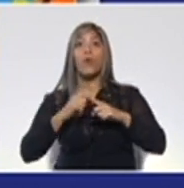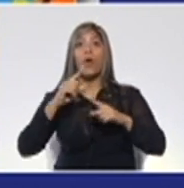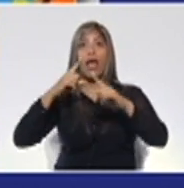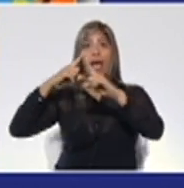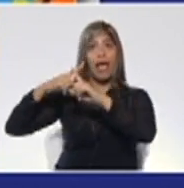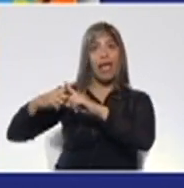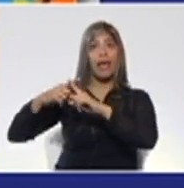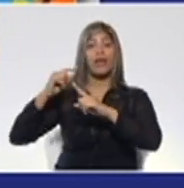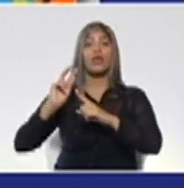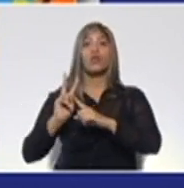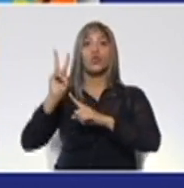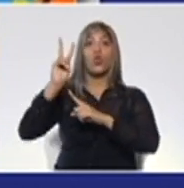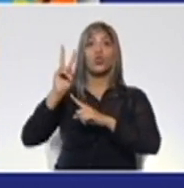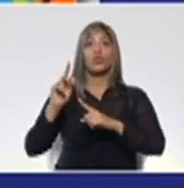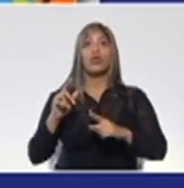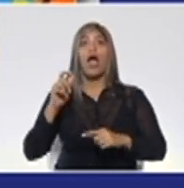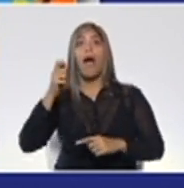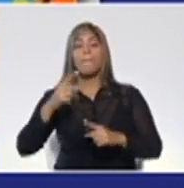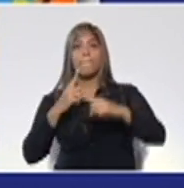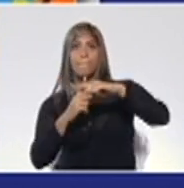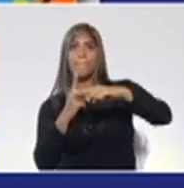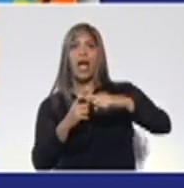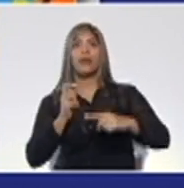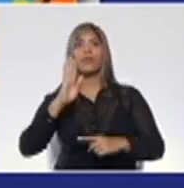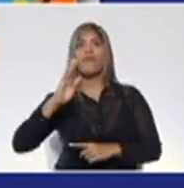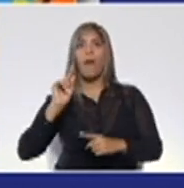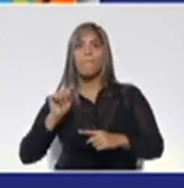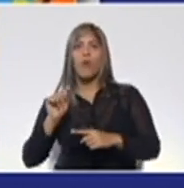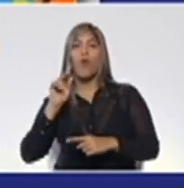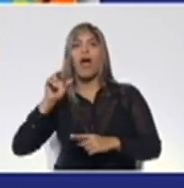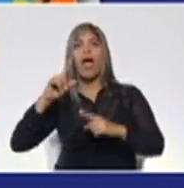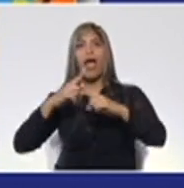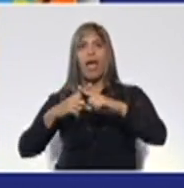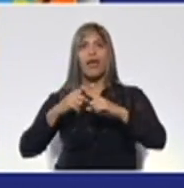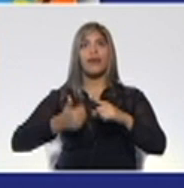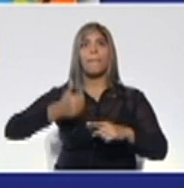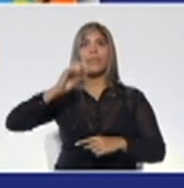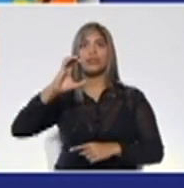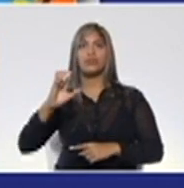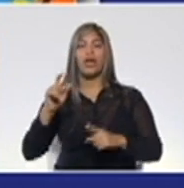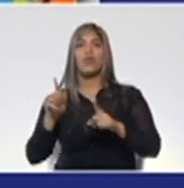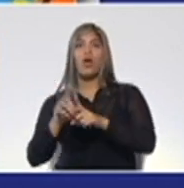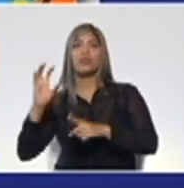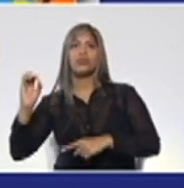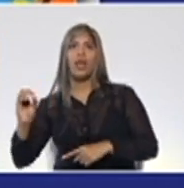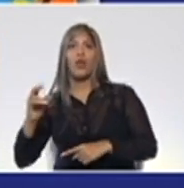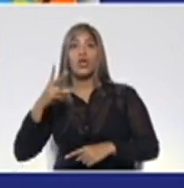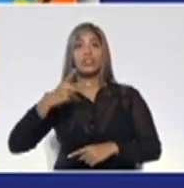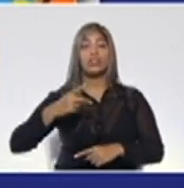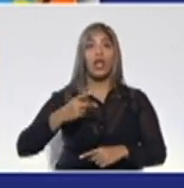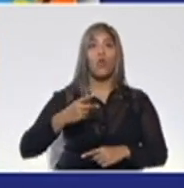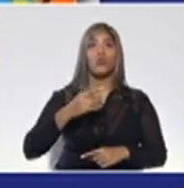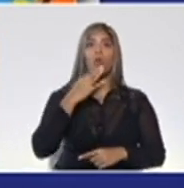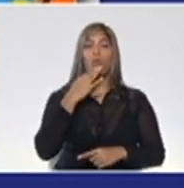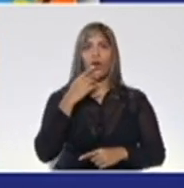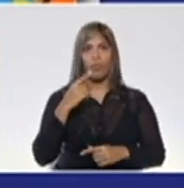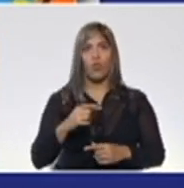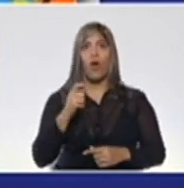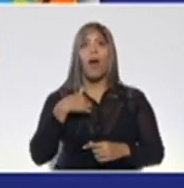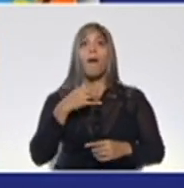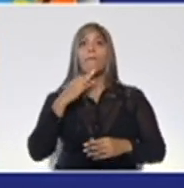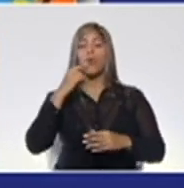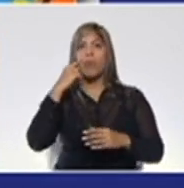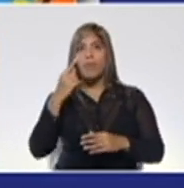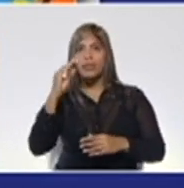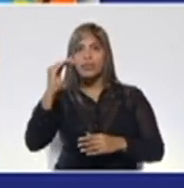más c, mayor que 0, en el primer caso. En el segundo caso, la expresión cuadrática menor